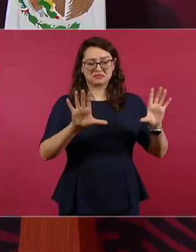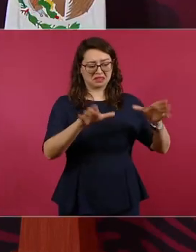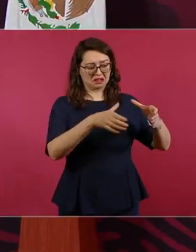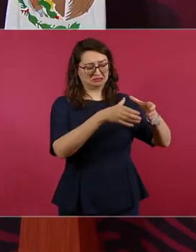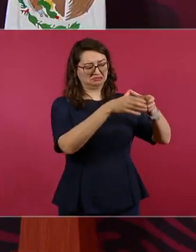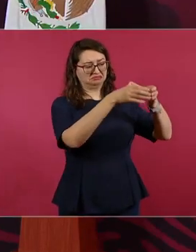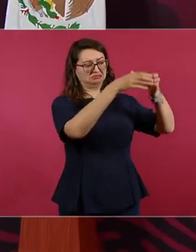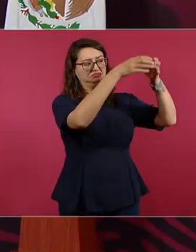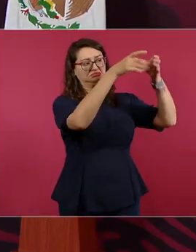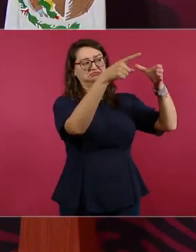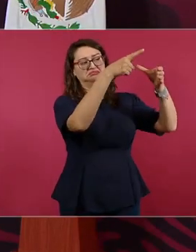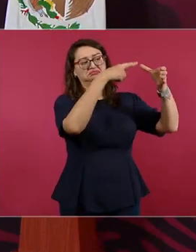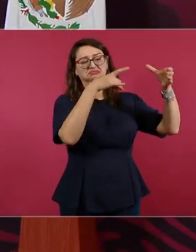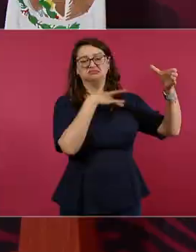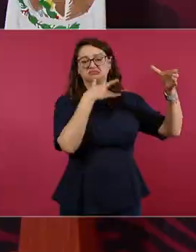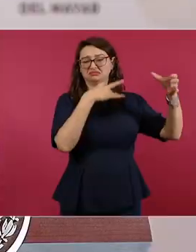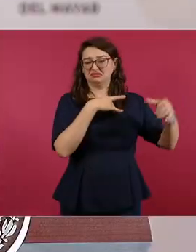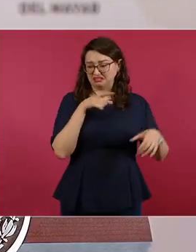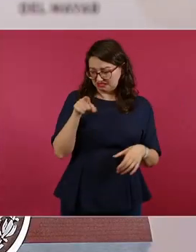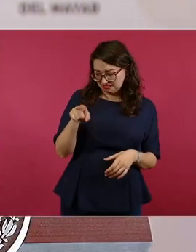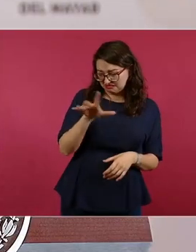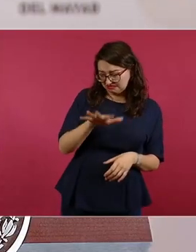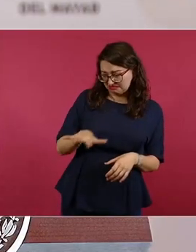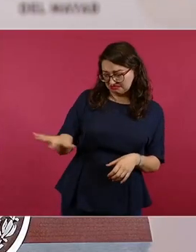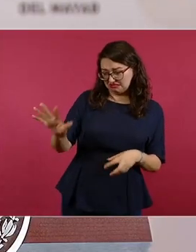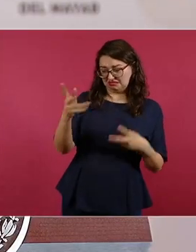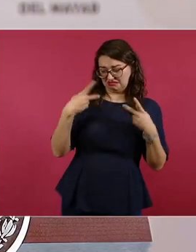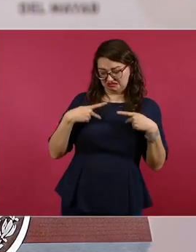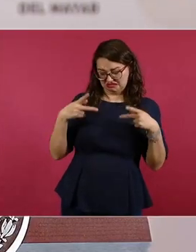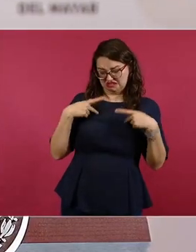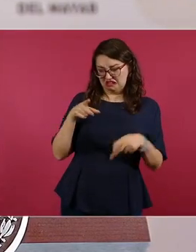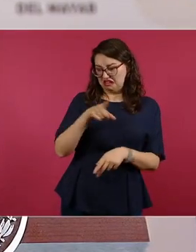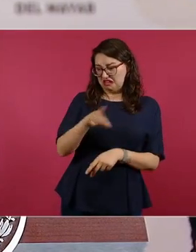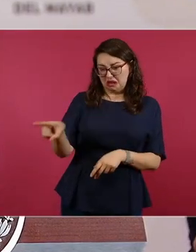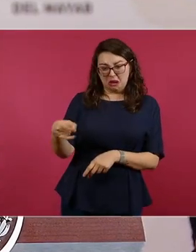pueblo es malagradecido, eso es falso,